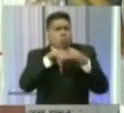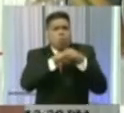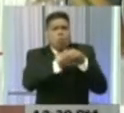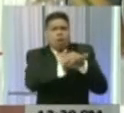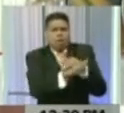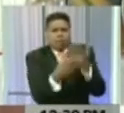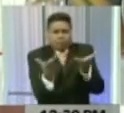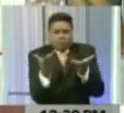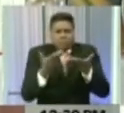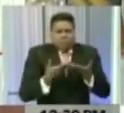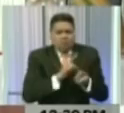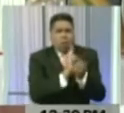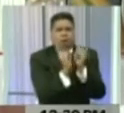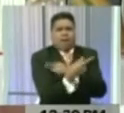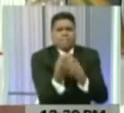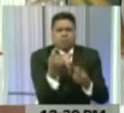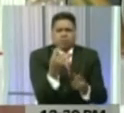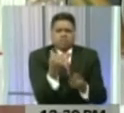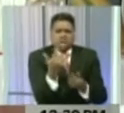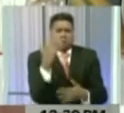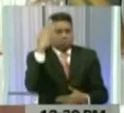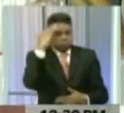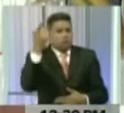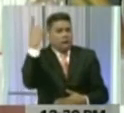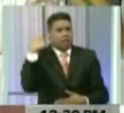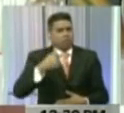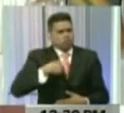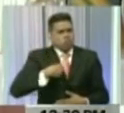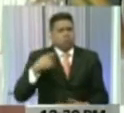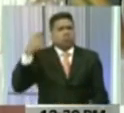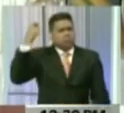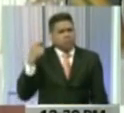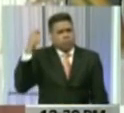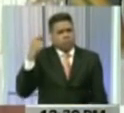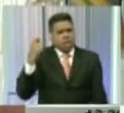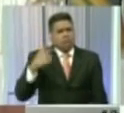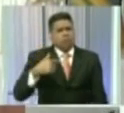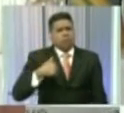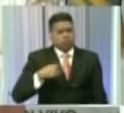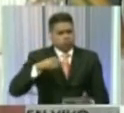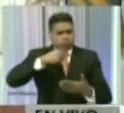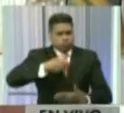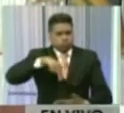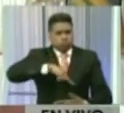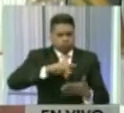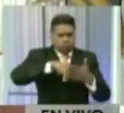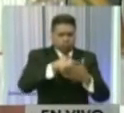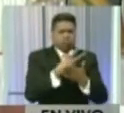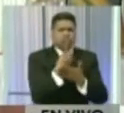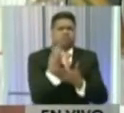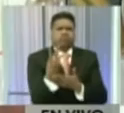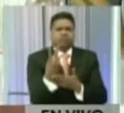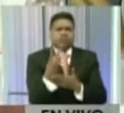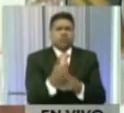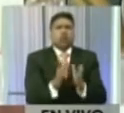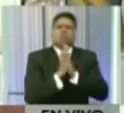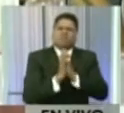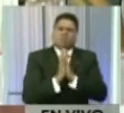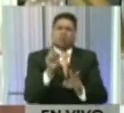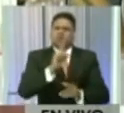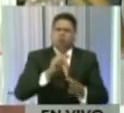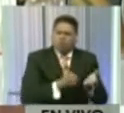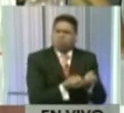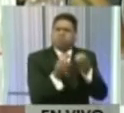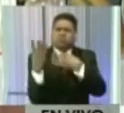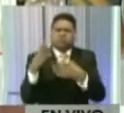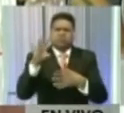fresco. Yo me acuerdo, yo era diputado, nosotros hicimos vigilia en el banco para que no sacaran el oro. Hasta